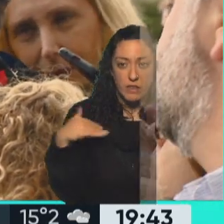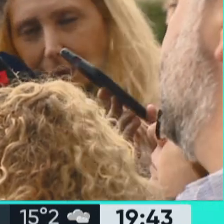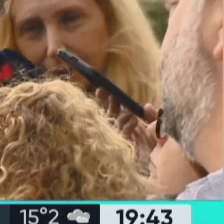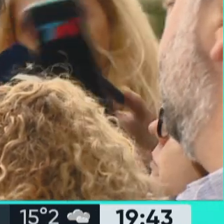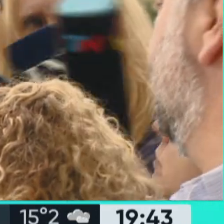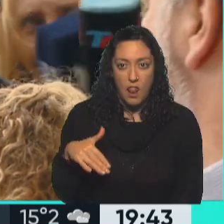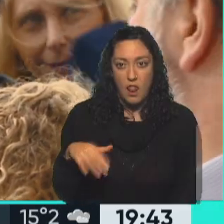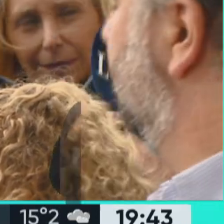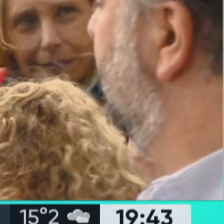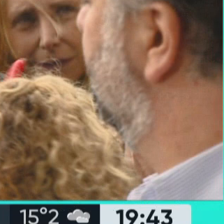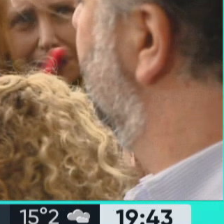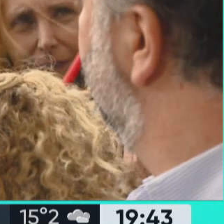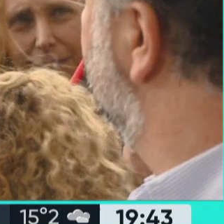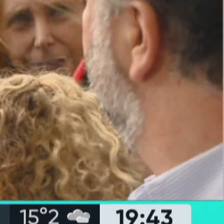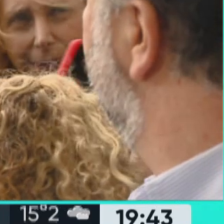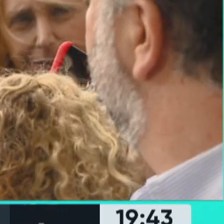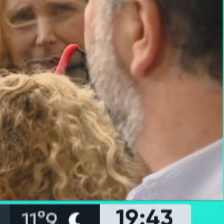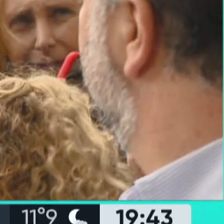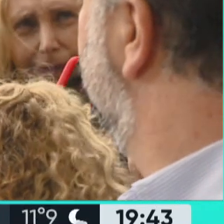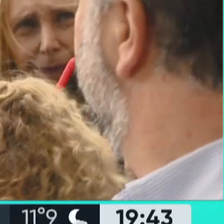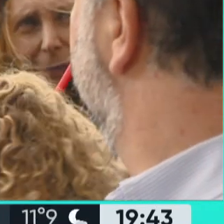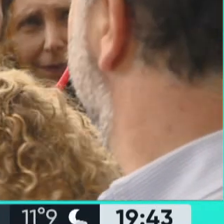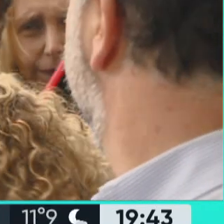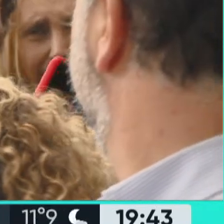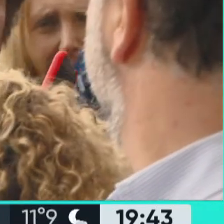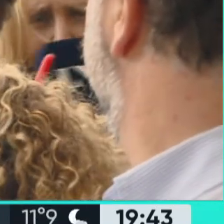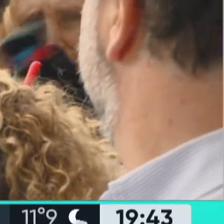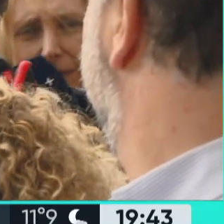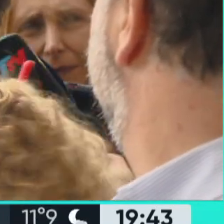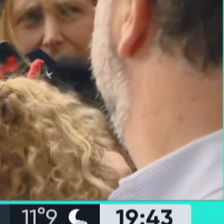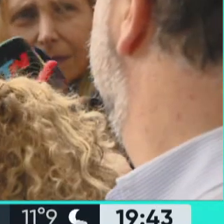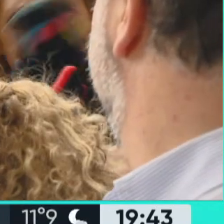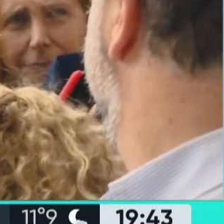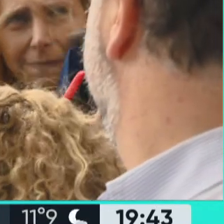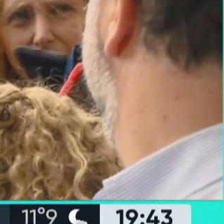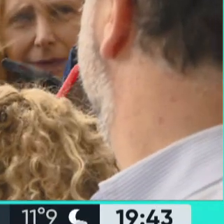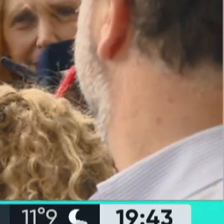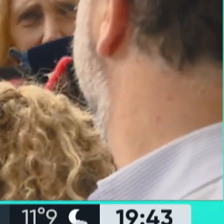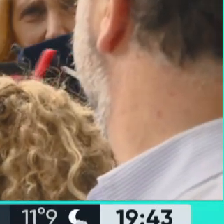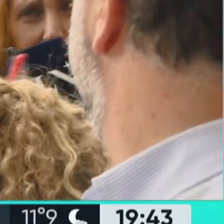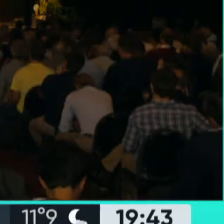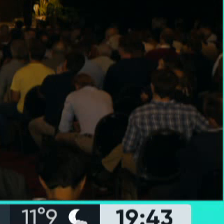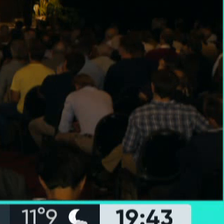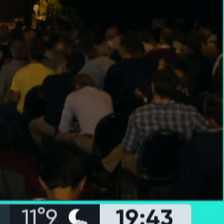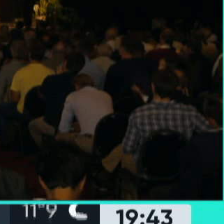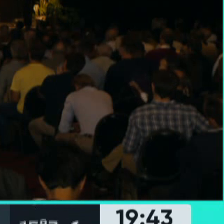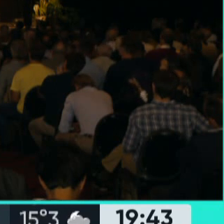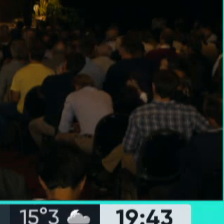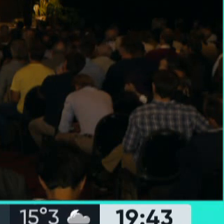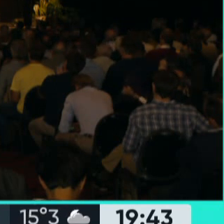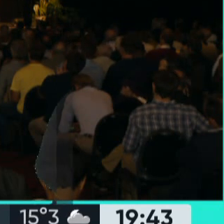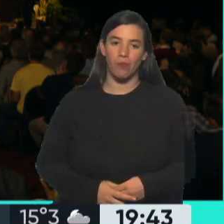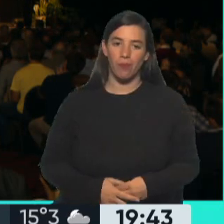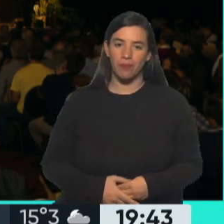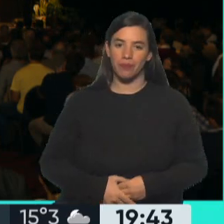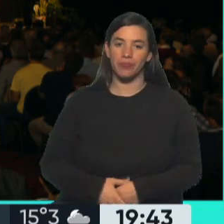la impoluta, porque así aparece, ¿no? Siempre como una santa, lo nombró, cuando ella era